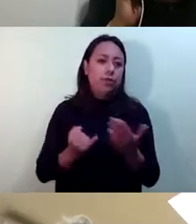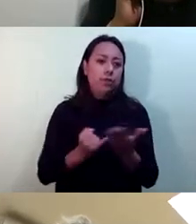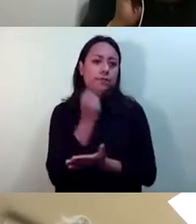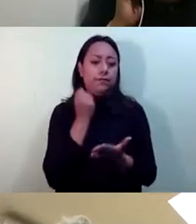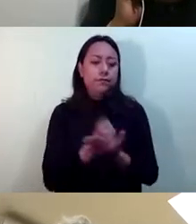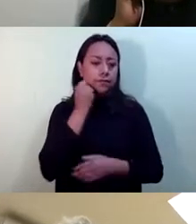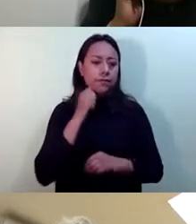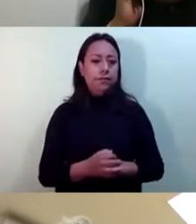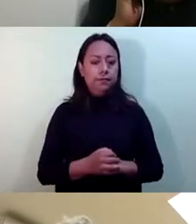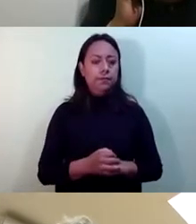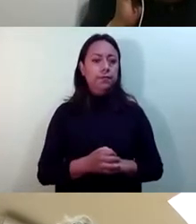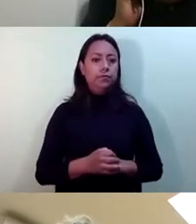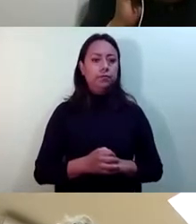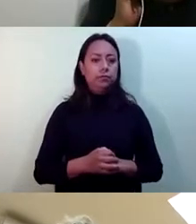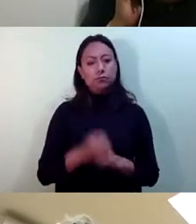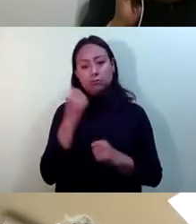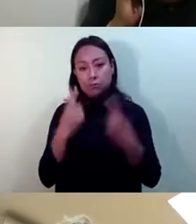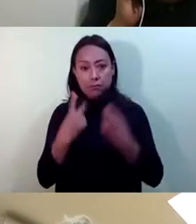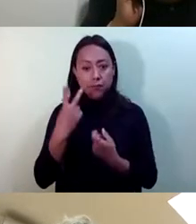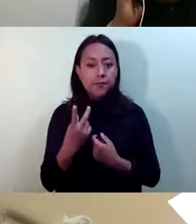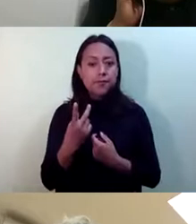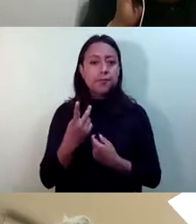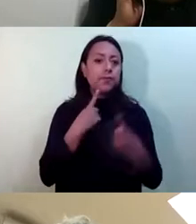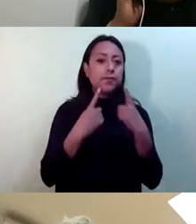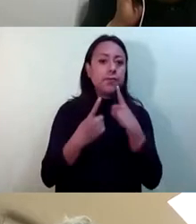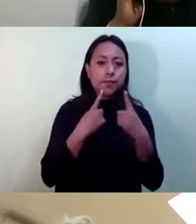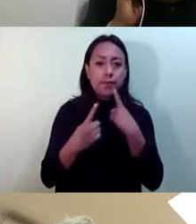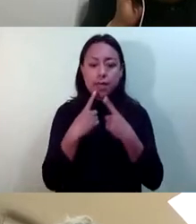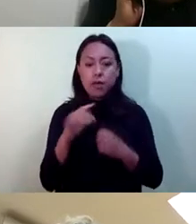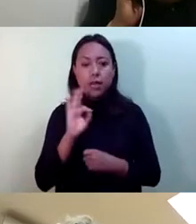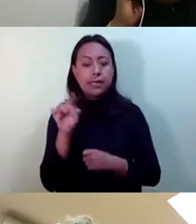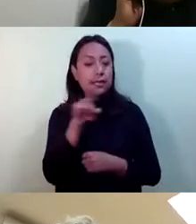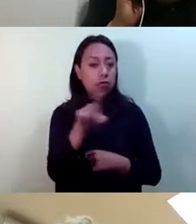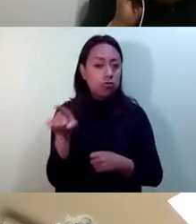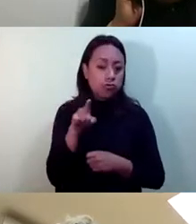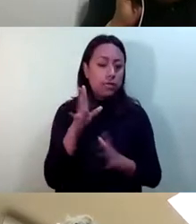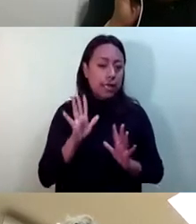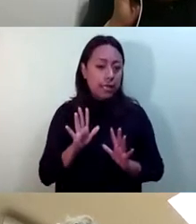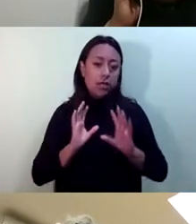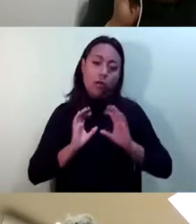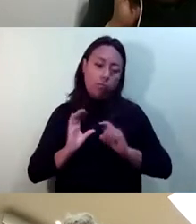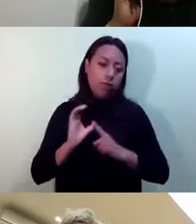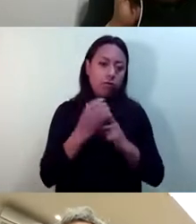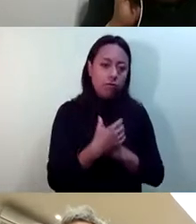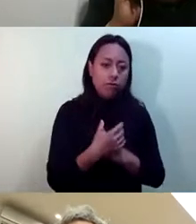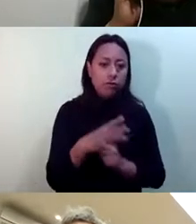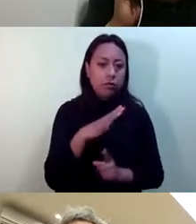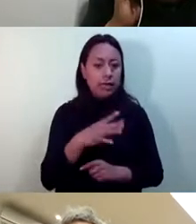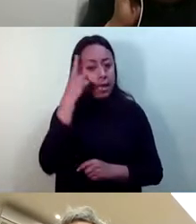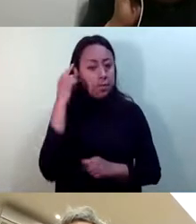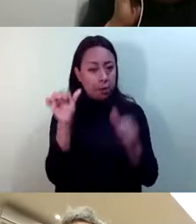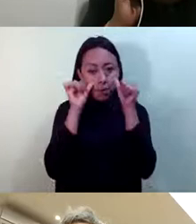proyecto de dictamen a algún diálogo que hubiese tenido usted, y por supuesto la comisión no lo ha tenido, para escuchar de viva voz